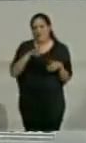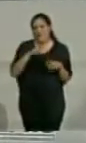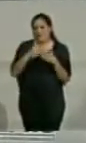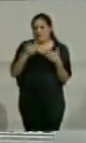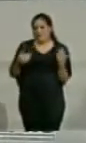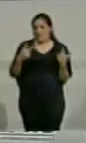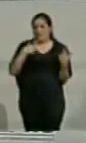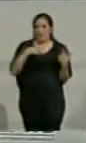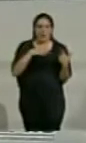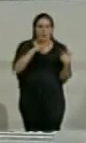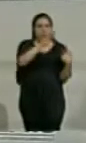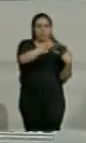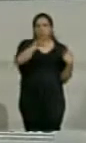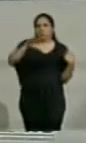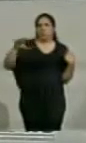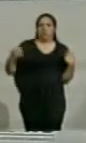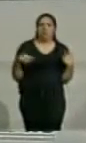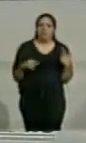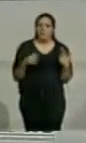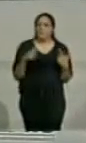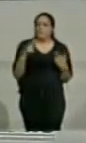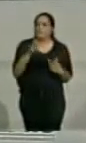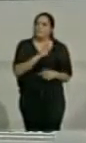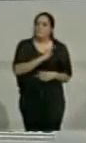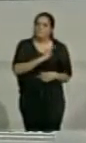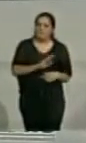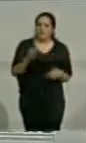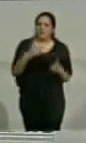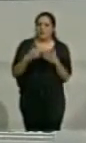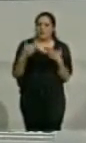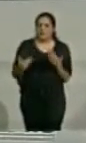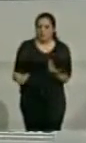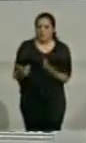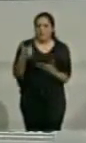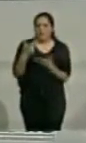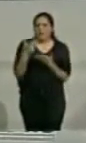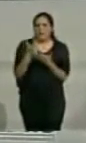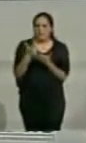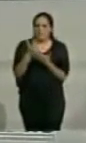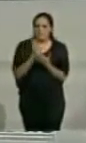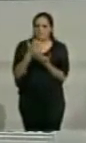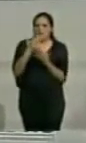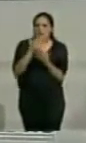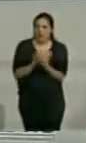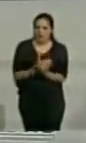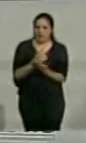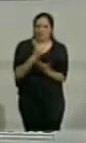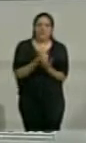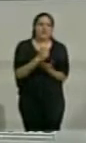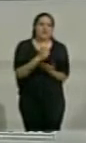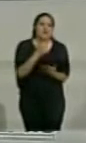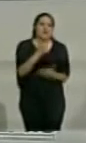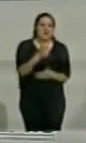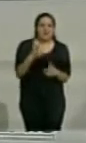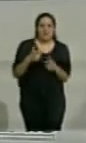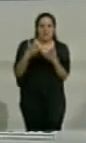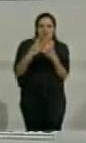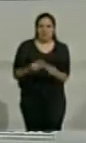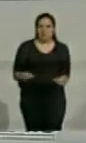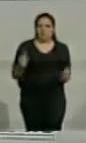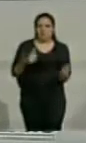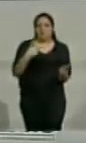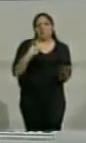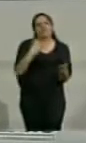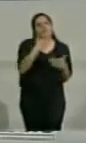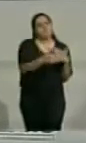San Luis Potosí, que con esto podamos realmente ahorrar tiempo todos nosotros en ir a tramitar cualquier tipo de cosa que se necesite,